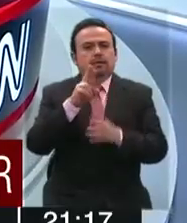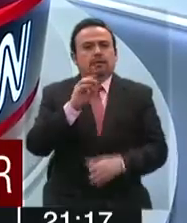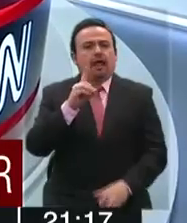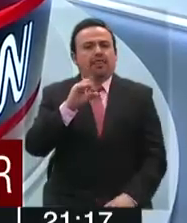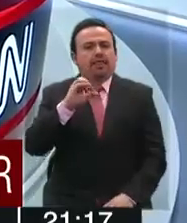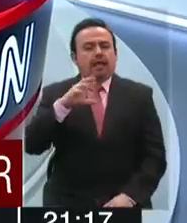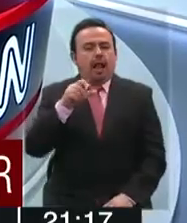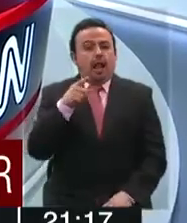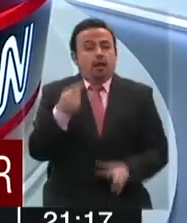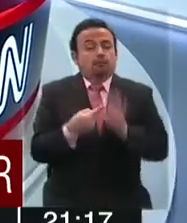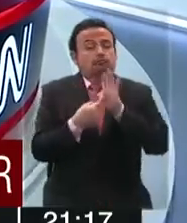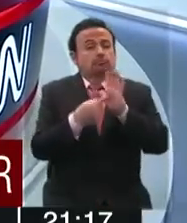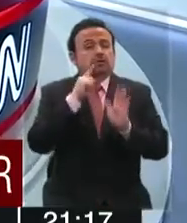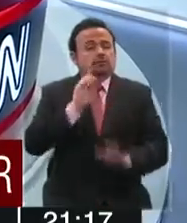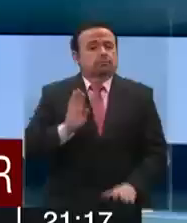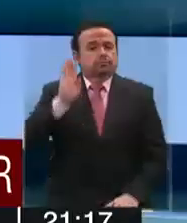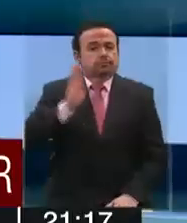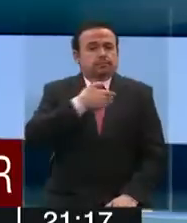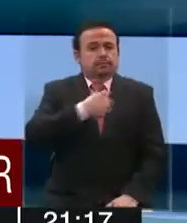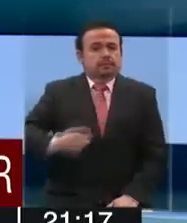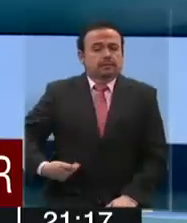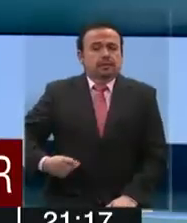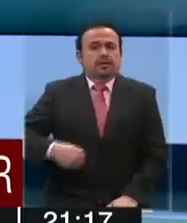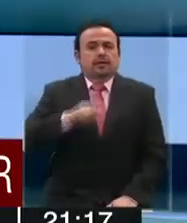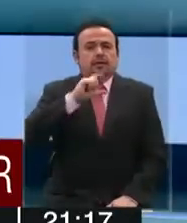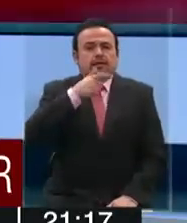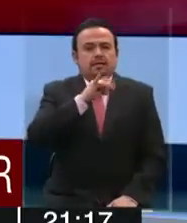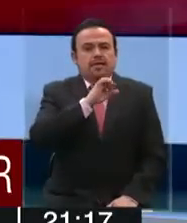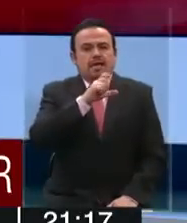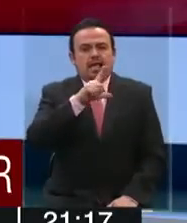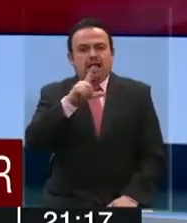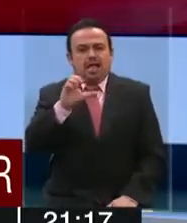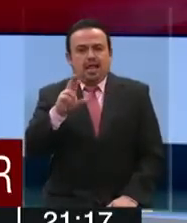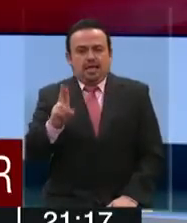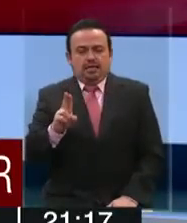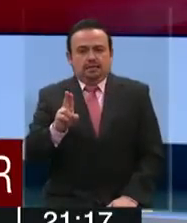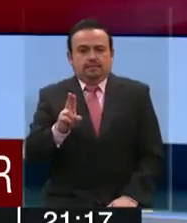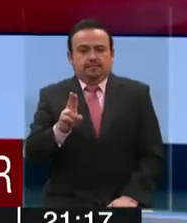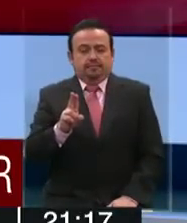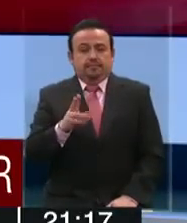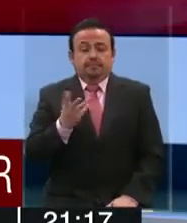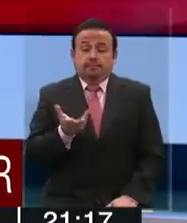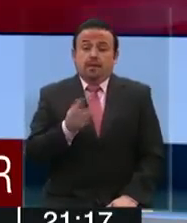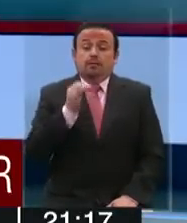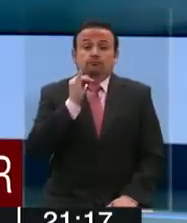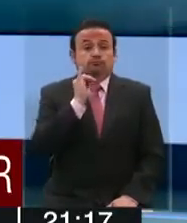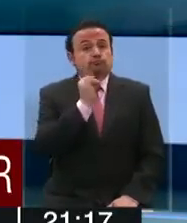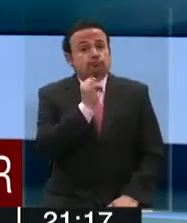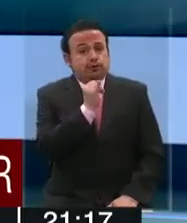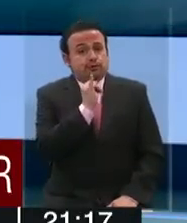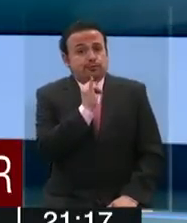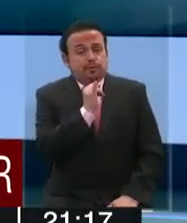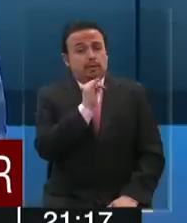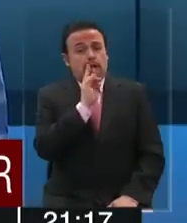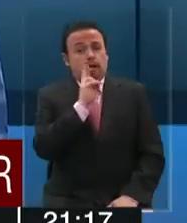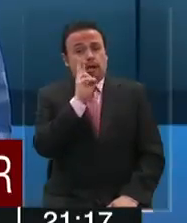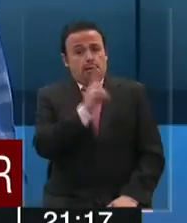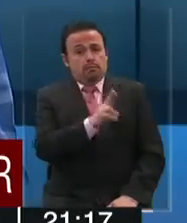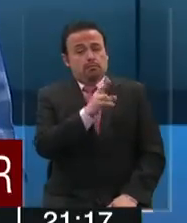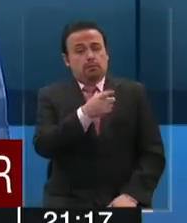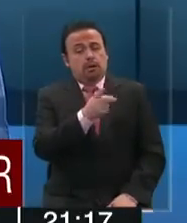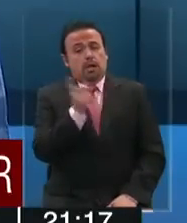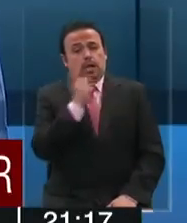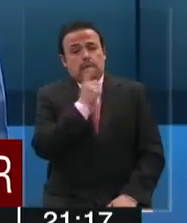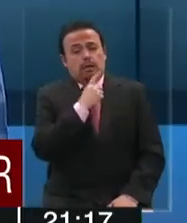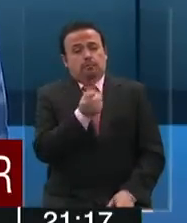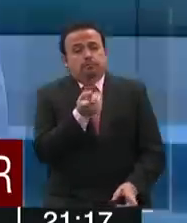guill pero usted lo dejó bien claro cuando le dijeron que era El Vocero de la candidatura Alejandro guill que él tiene voz propia Sí eso es en respuesta a las críticas que se le han